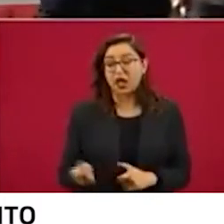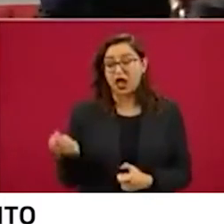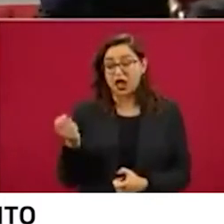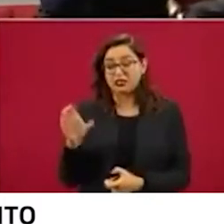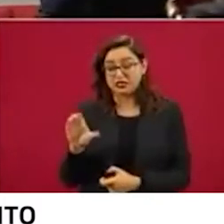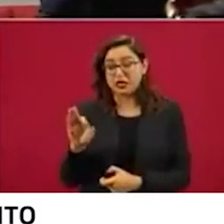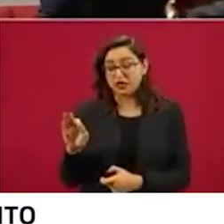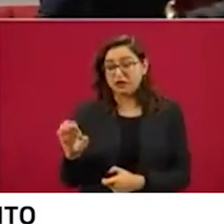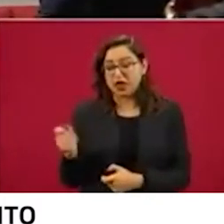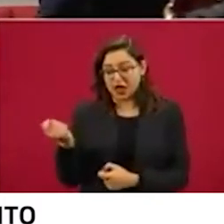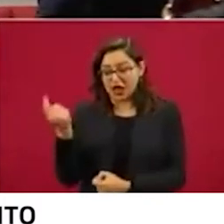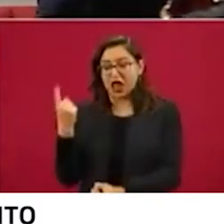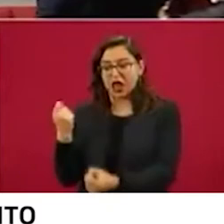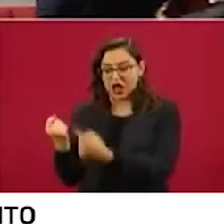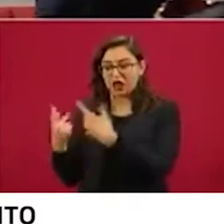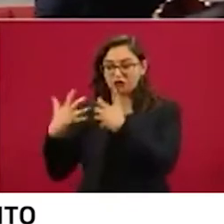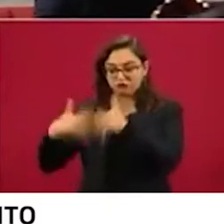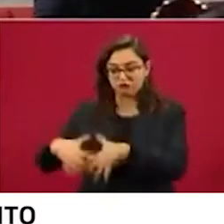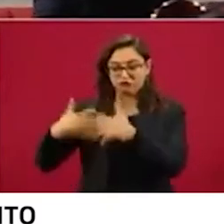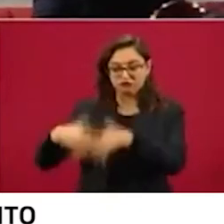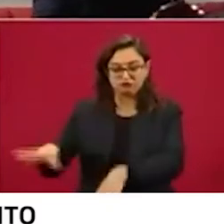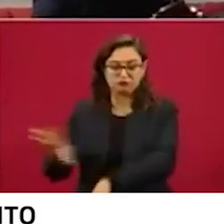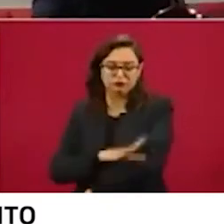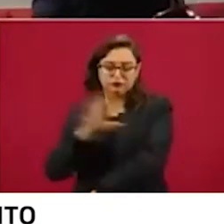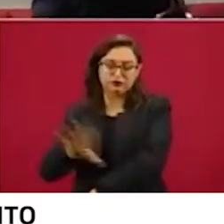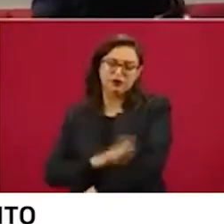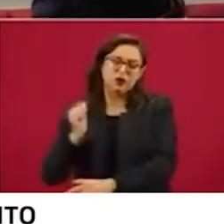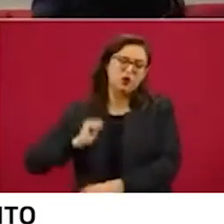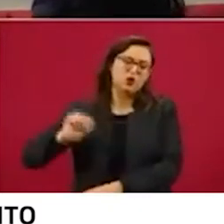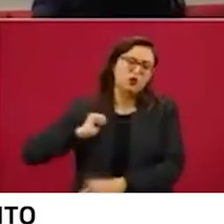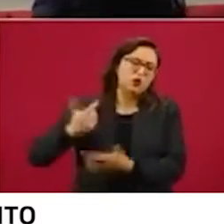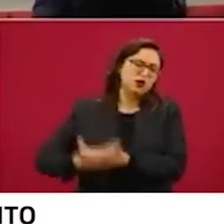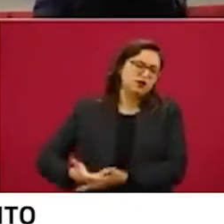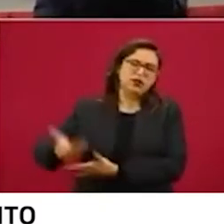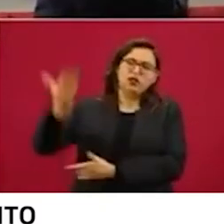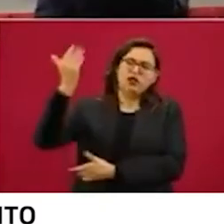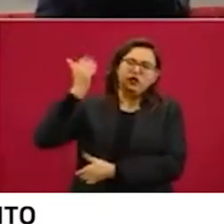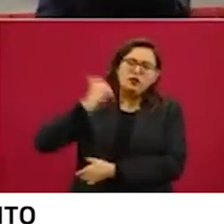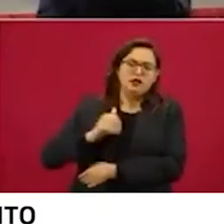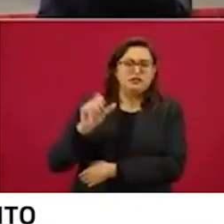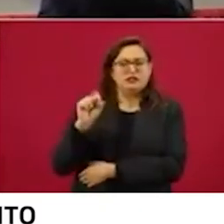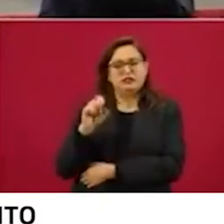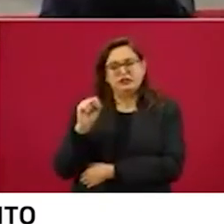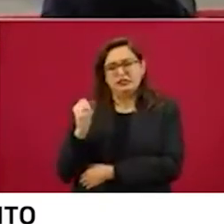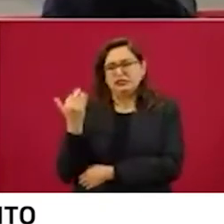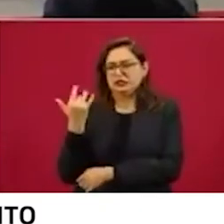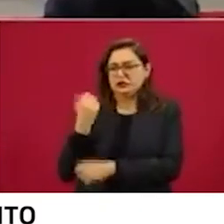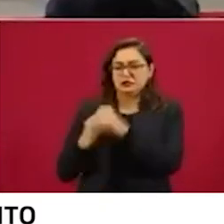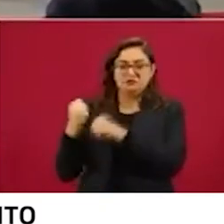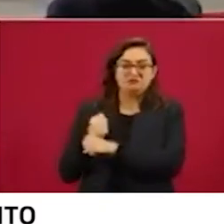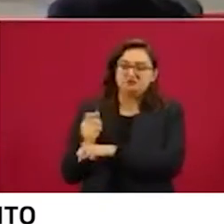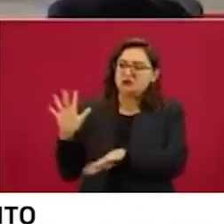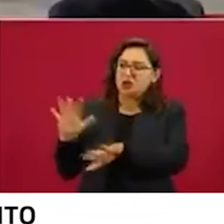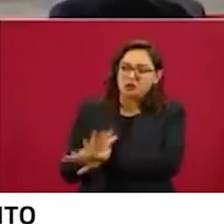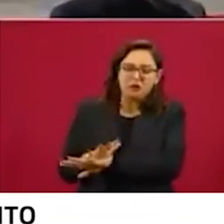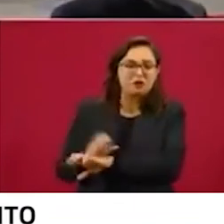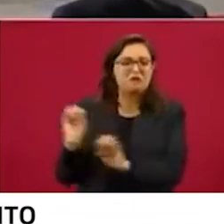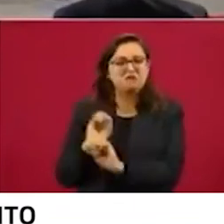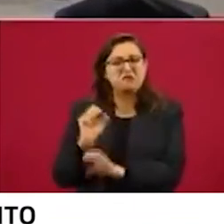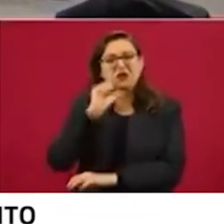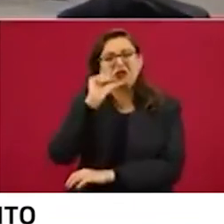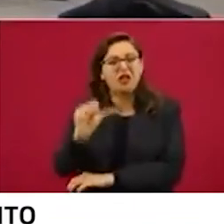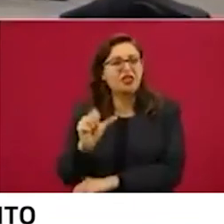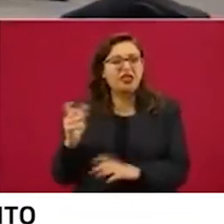que contaminan porque ya llevan 30, 40, 50 años y no las renovaron porque el propósito era